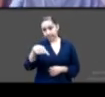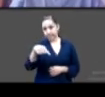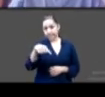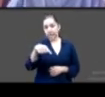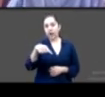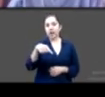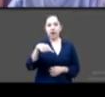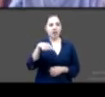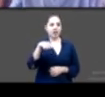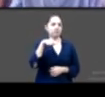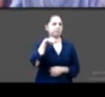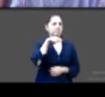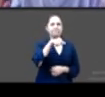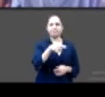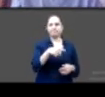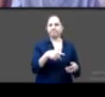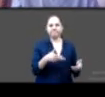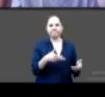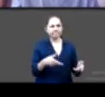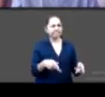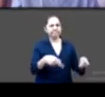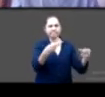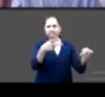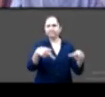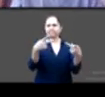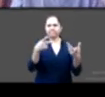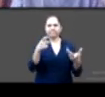las imágenes sexuales, y no solo eso, pues